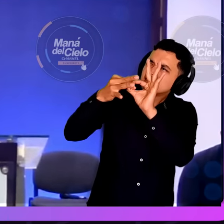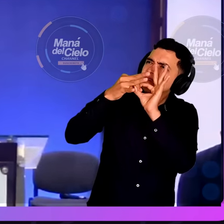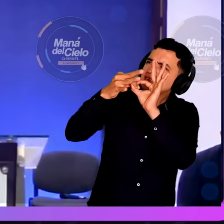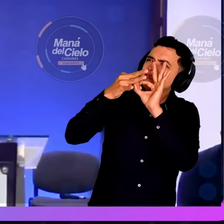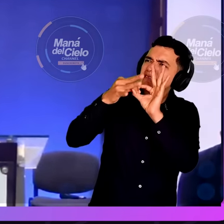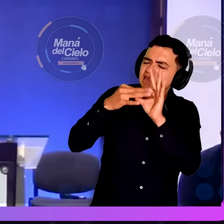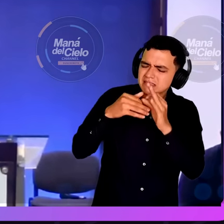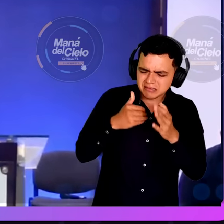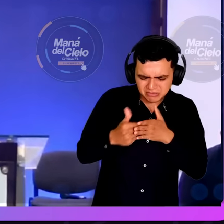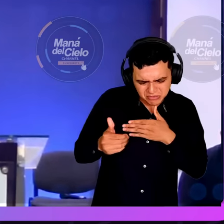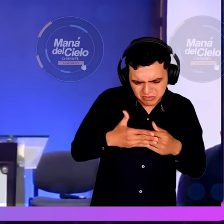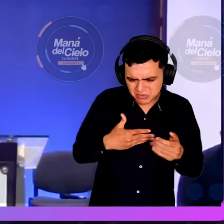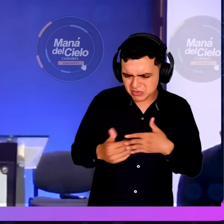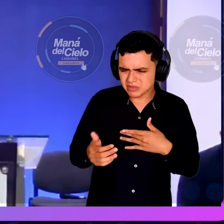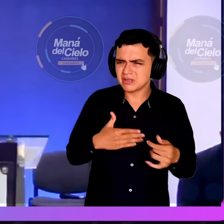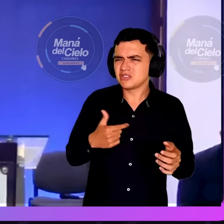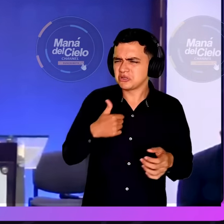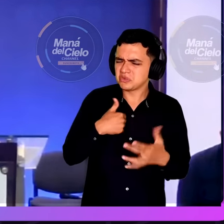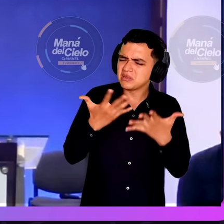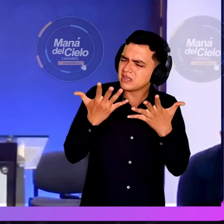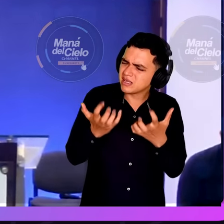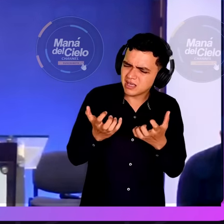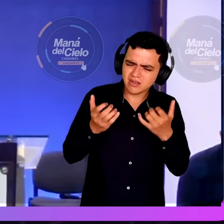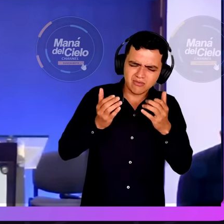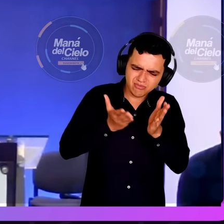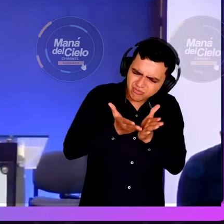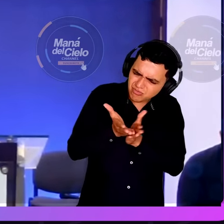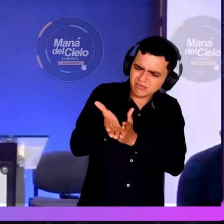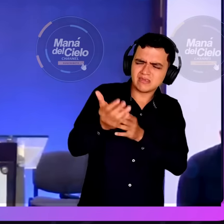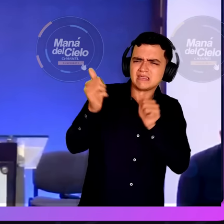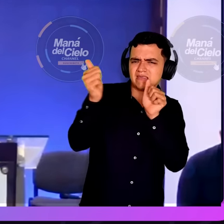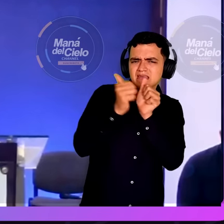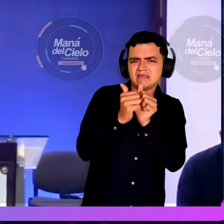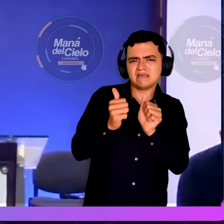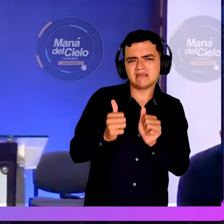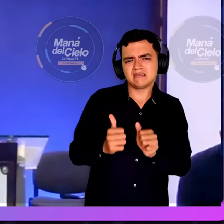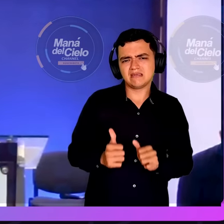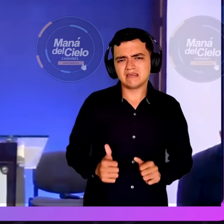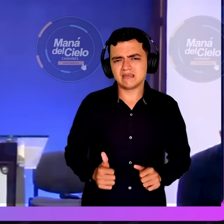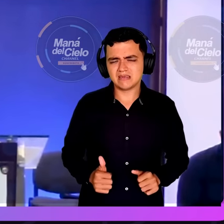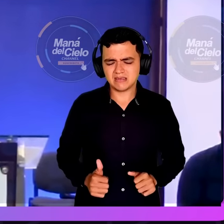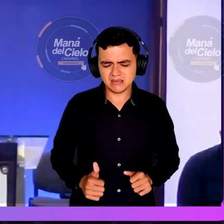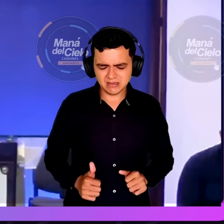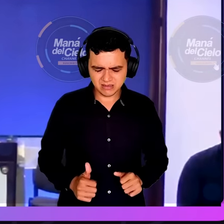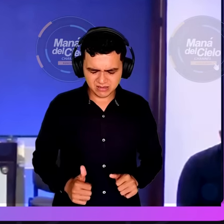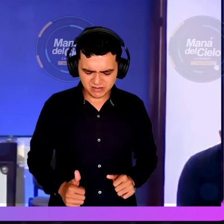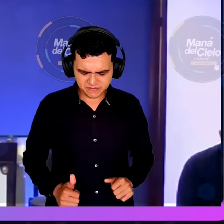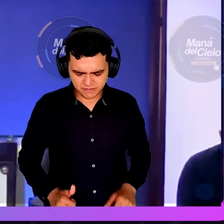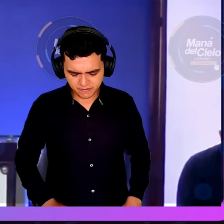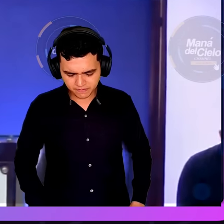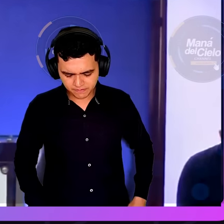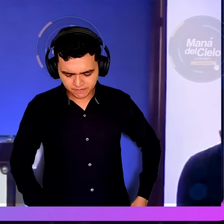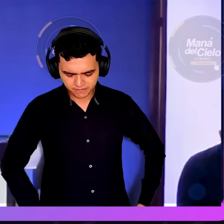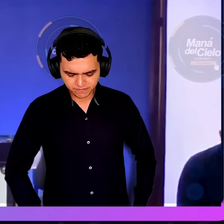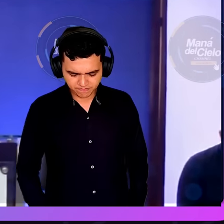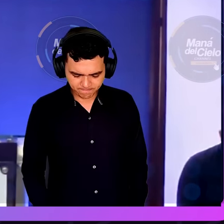esté dando fruto para la gloria y la honra de su nombre, así sea sentada en un rincón pero orando.